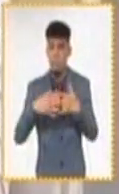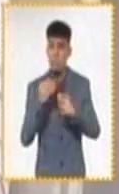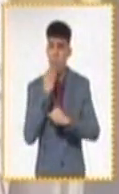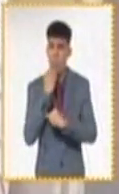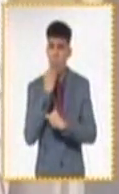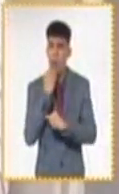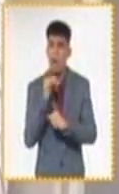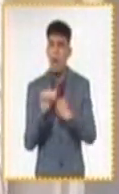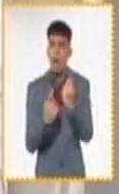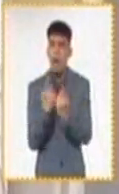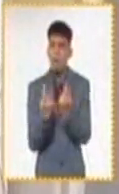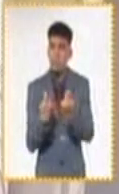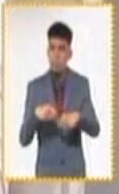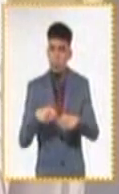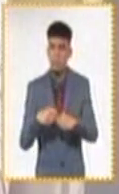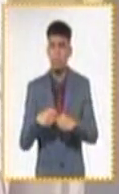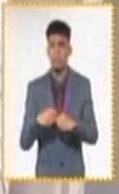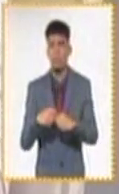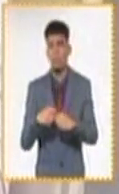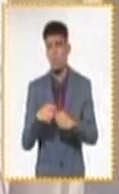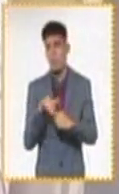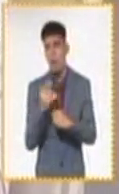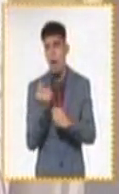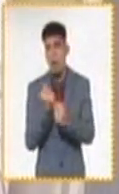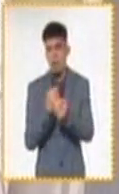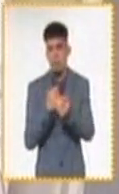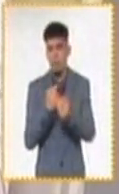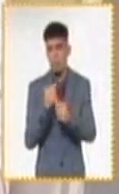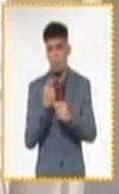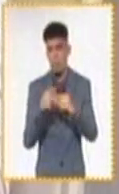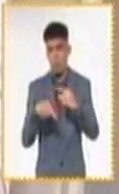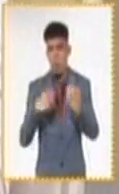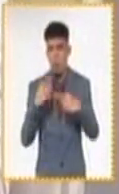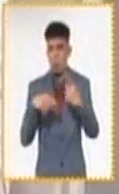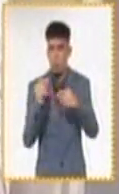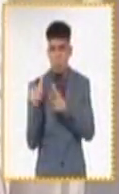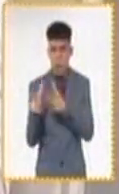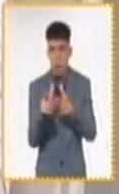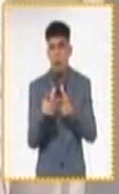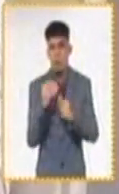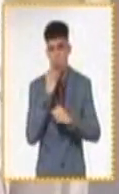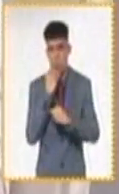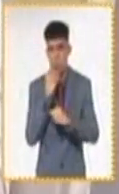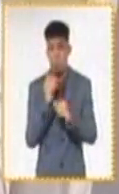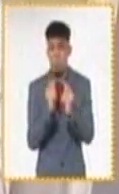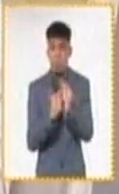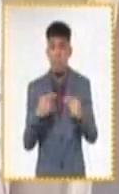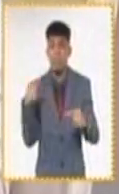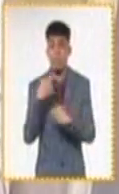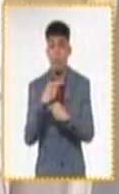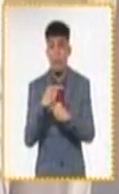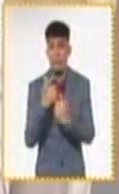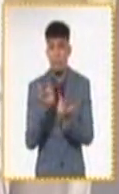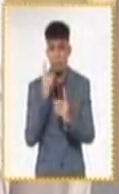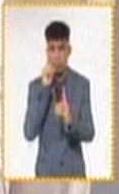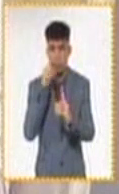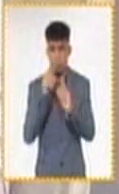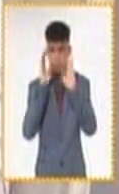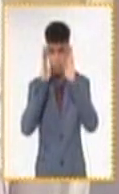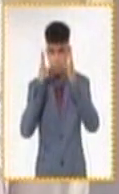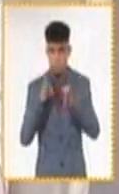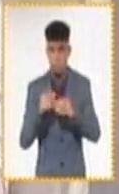gobiernos afines al gobierno actualmente de Casa Blanca. Entonces, la principal tarea hoy, considero, de